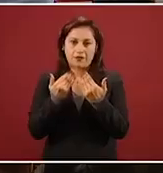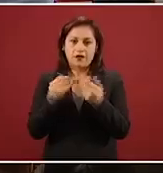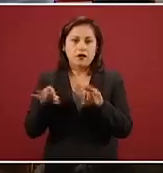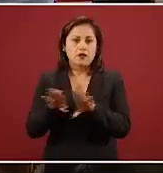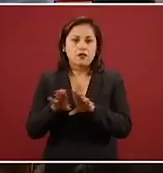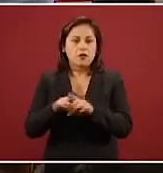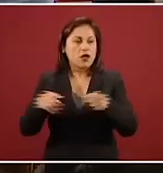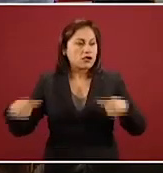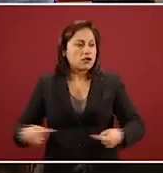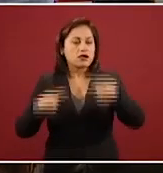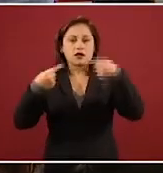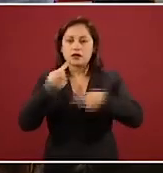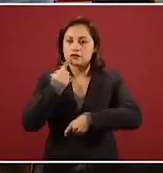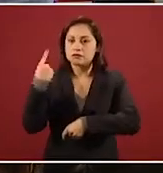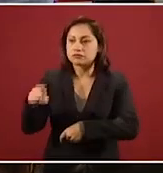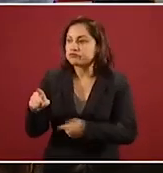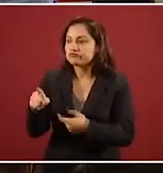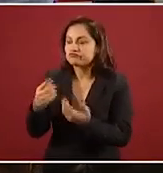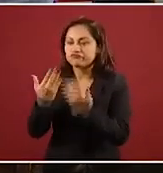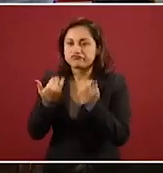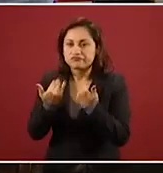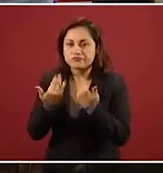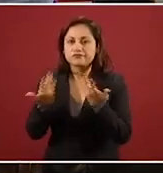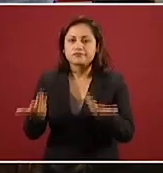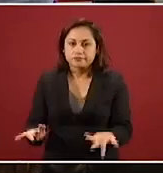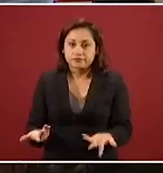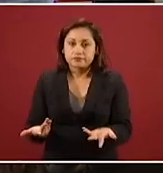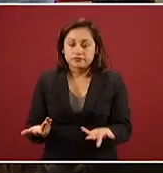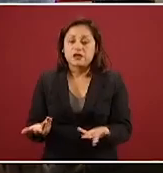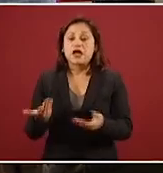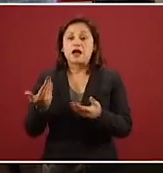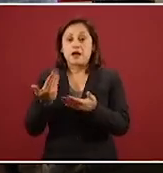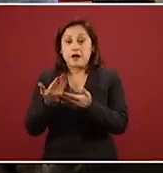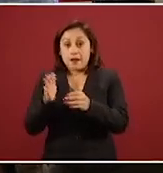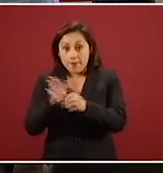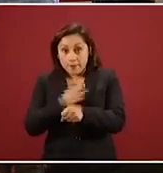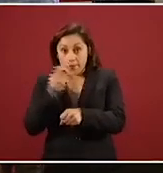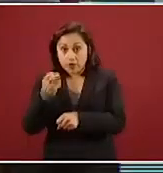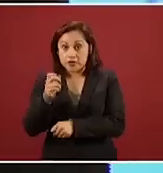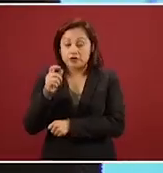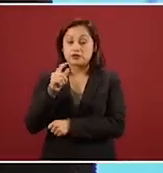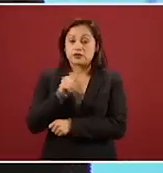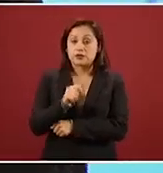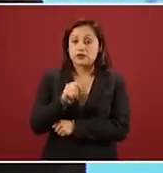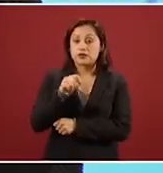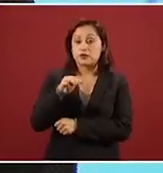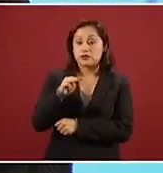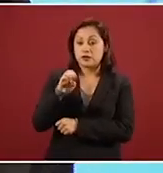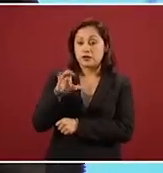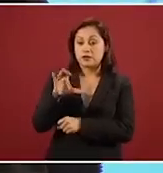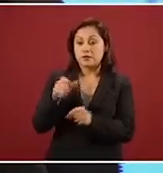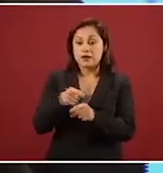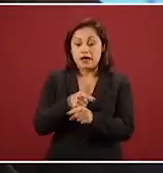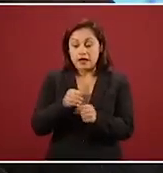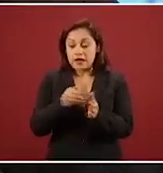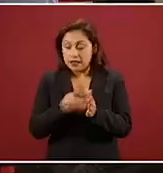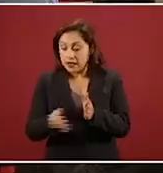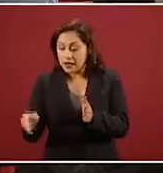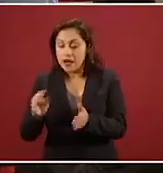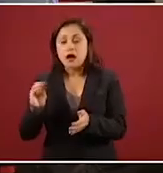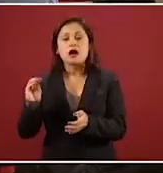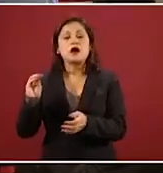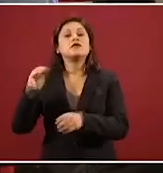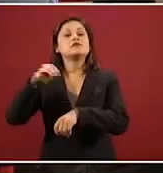El TLC nos incorpora este mecanismo de solución de controversias con nuestros socios, tanto con Canadá como con